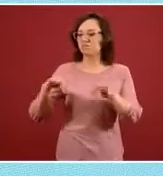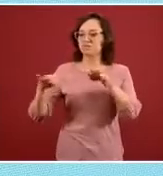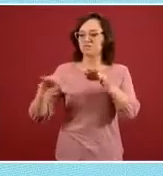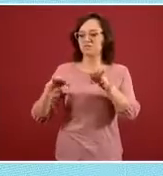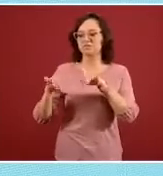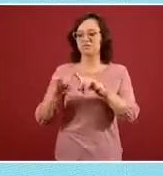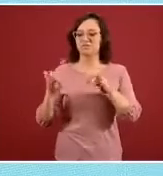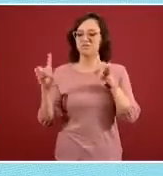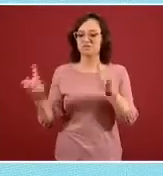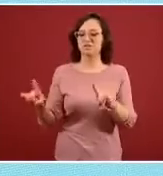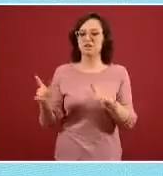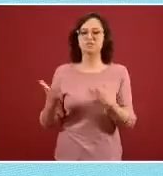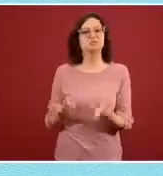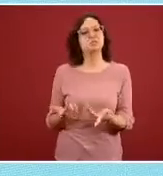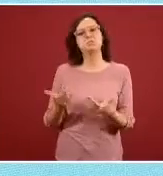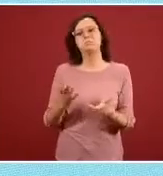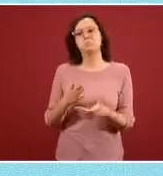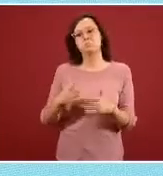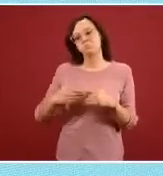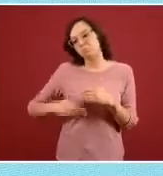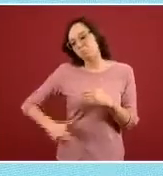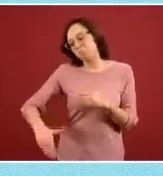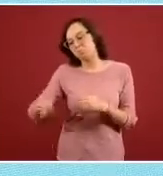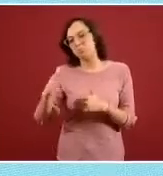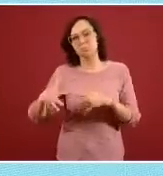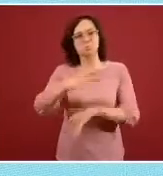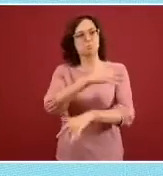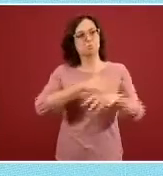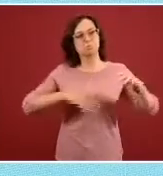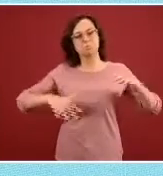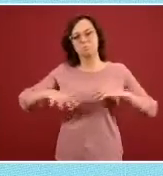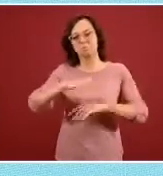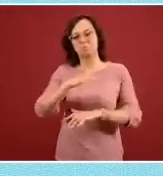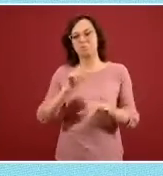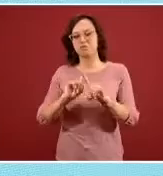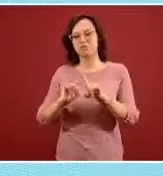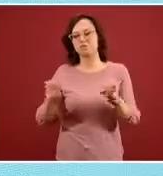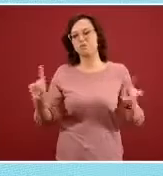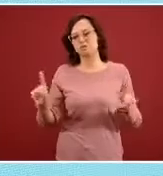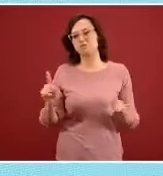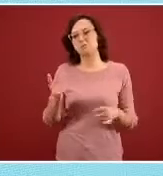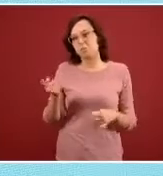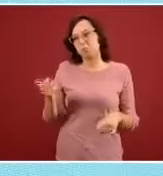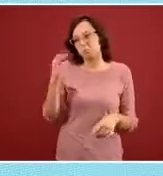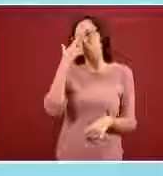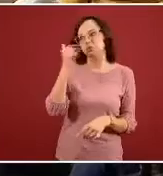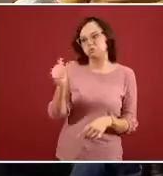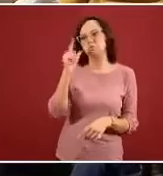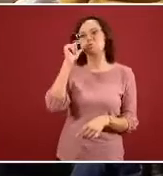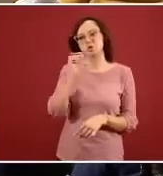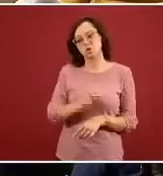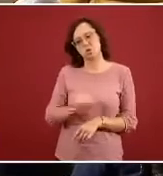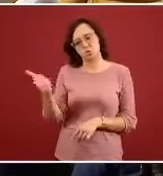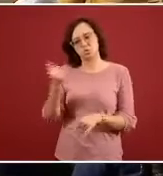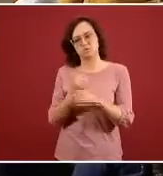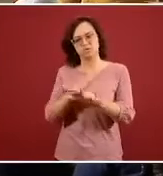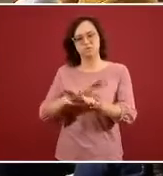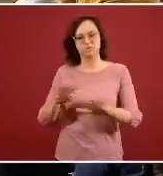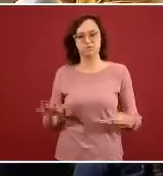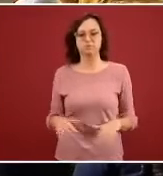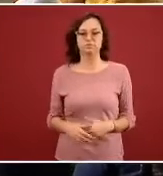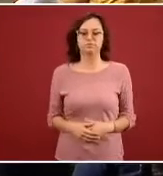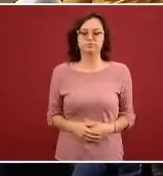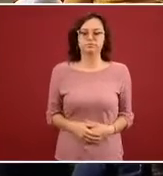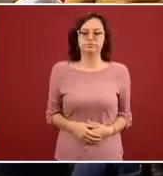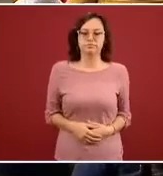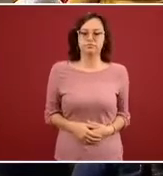importantes respecto al papel que juegan en la sociedad. Entonces, apreciamos mucho ese comentario. Mañana tendremos otro informe. Lo